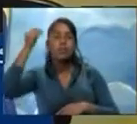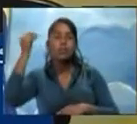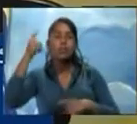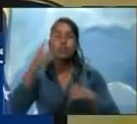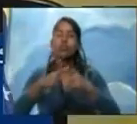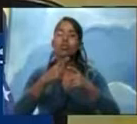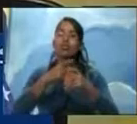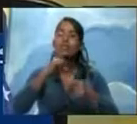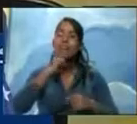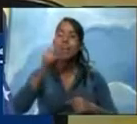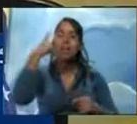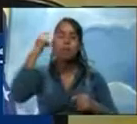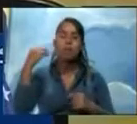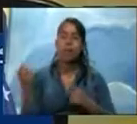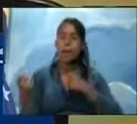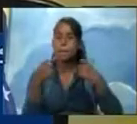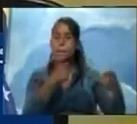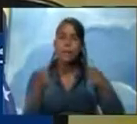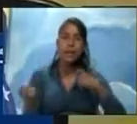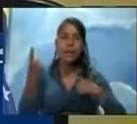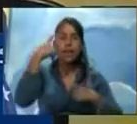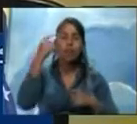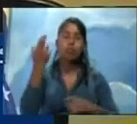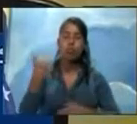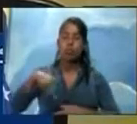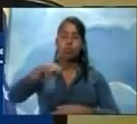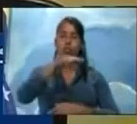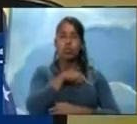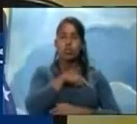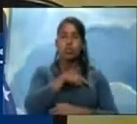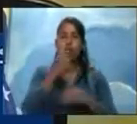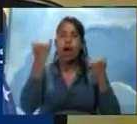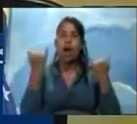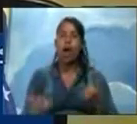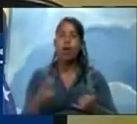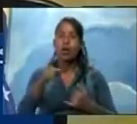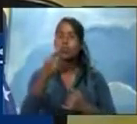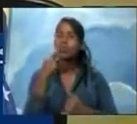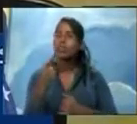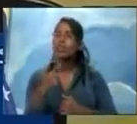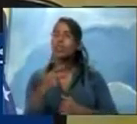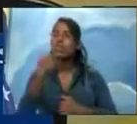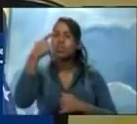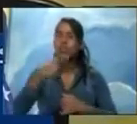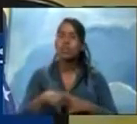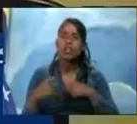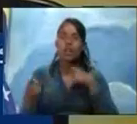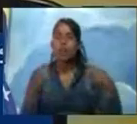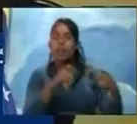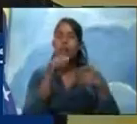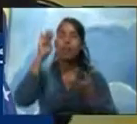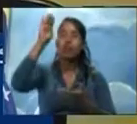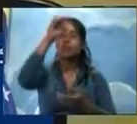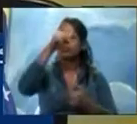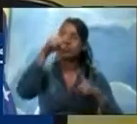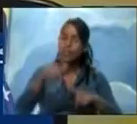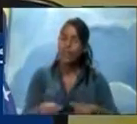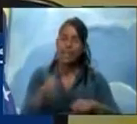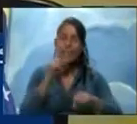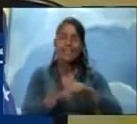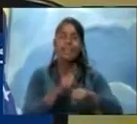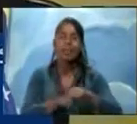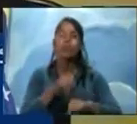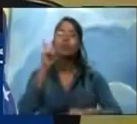entonces, ¿es para qué? Para pelear por nosotros. Ahora, usted dirá, ¿no será que va a pelear nada más en el futuro? No, en este